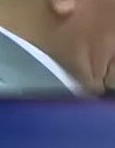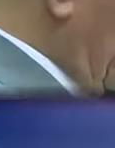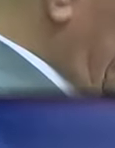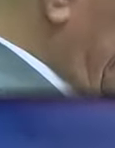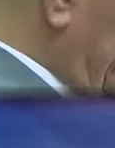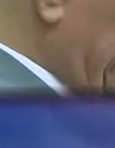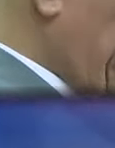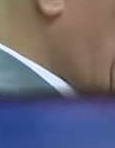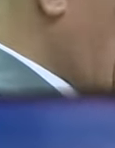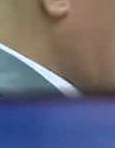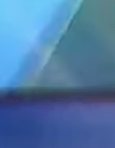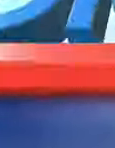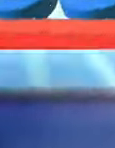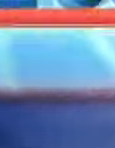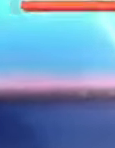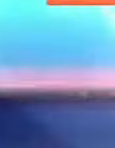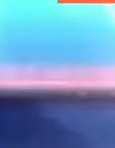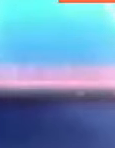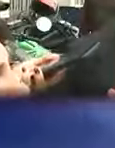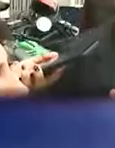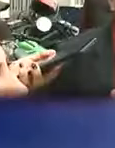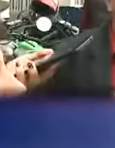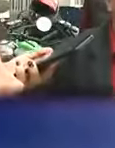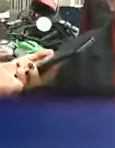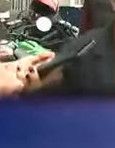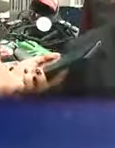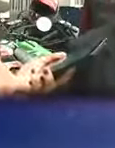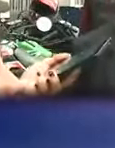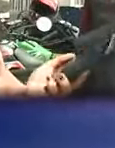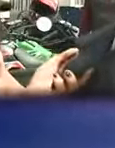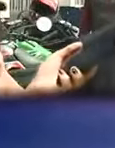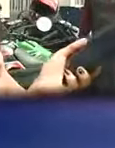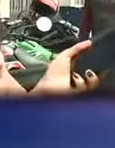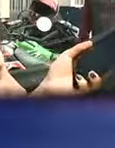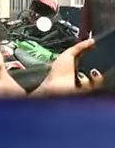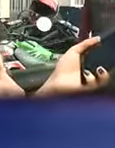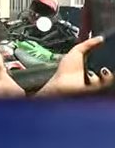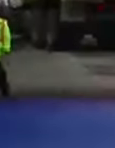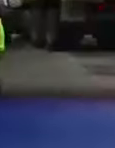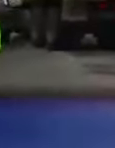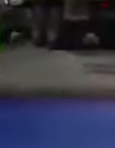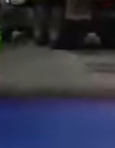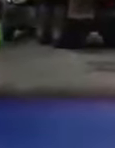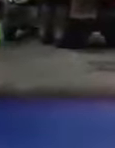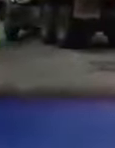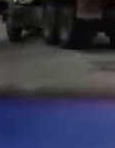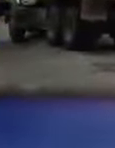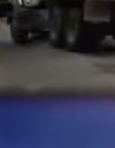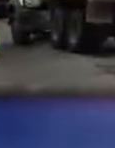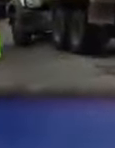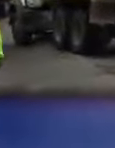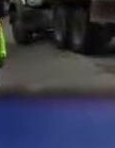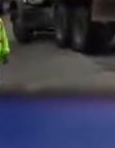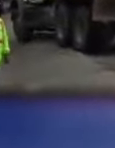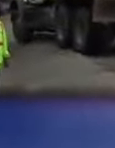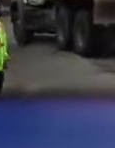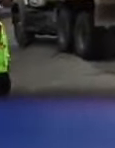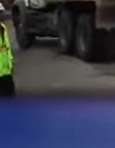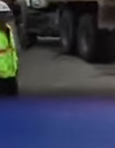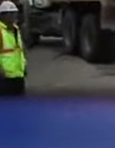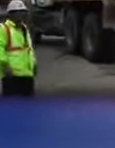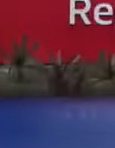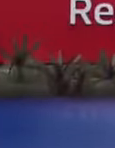vicepresidente Jorge Glass. Según Mauricio Rodas, el Metro de Quito no forma parte de la trama de corrupción